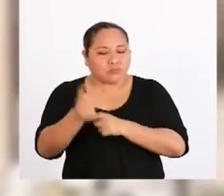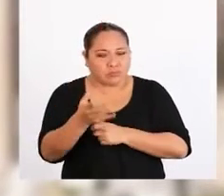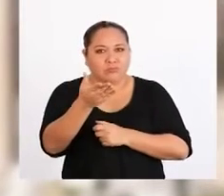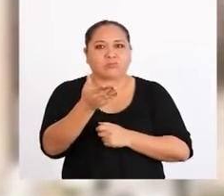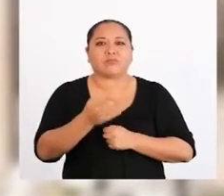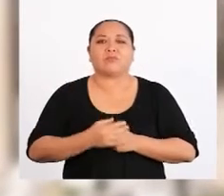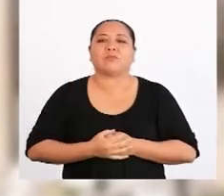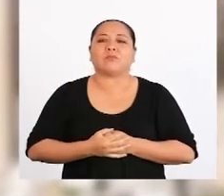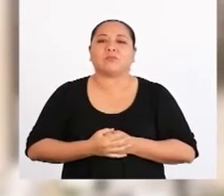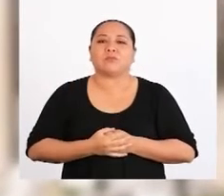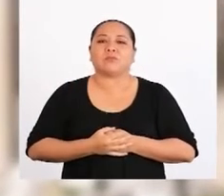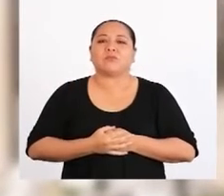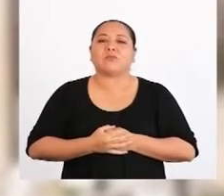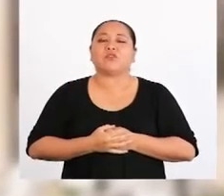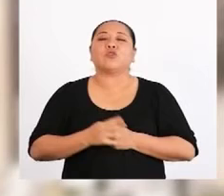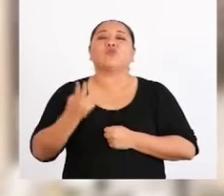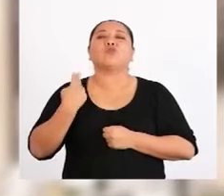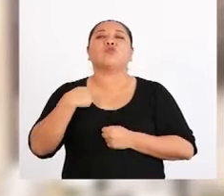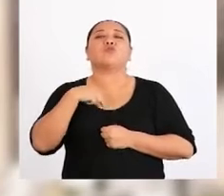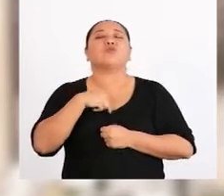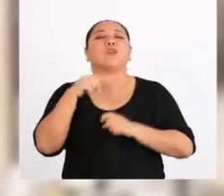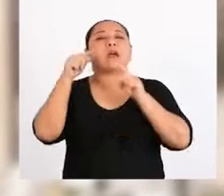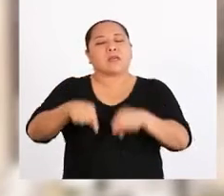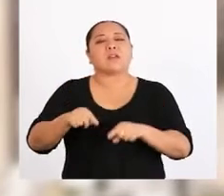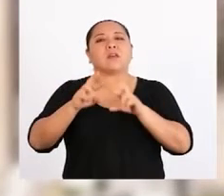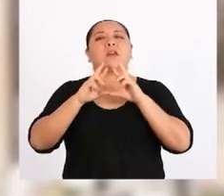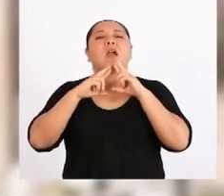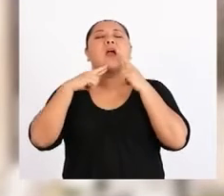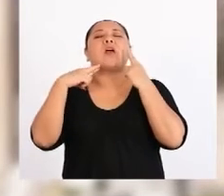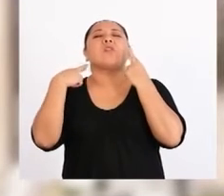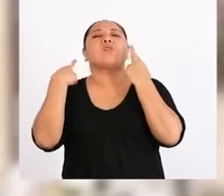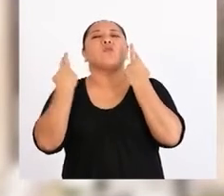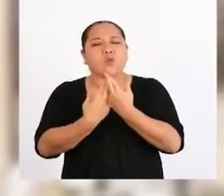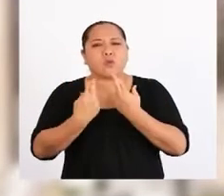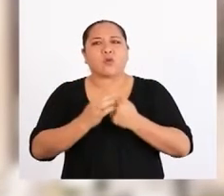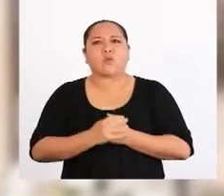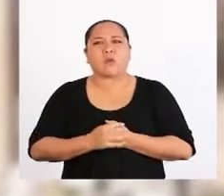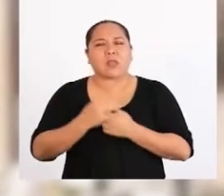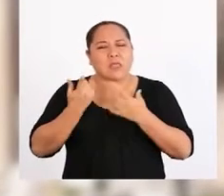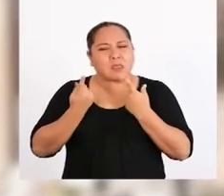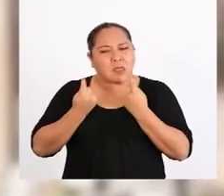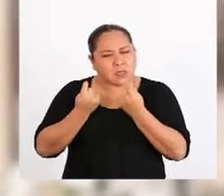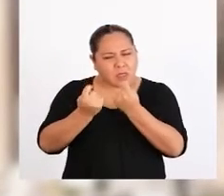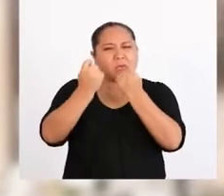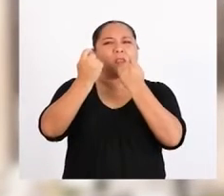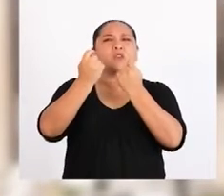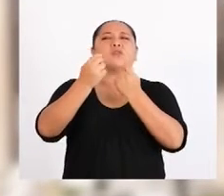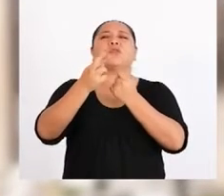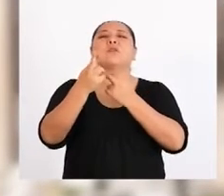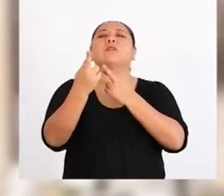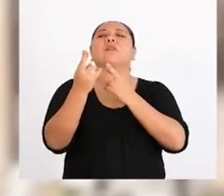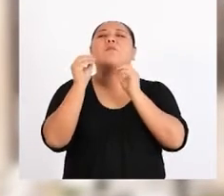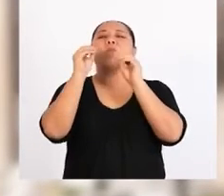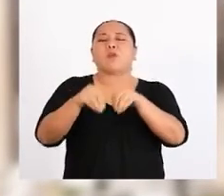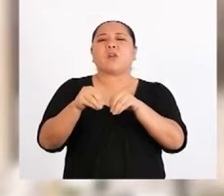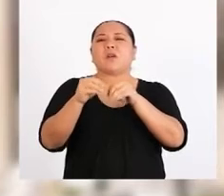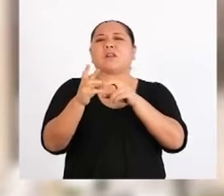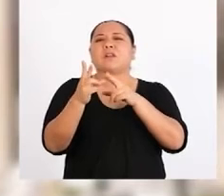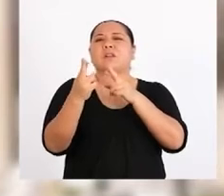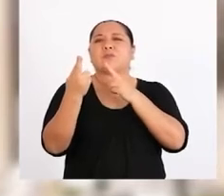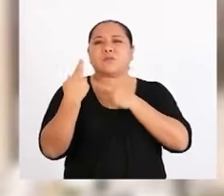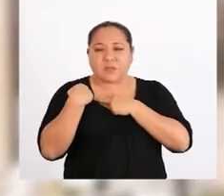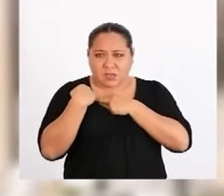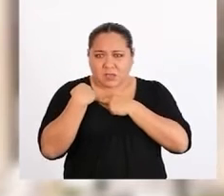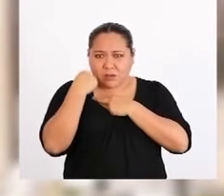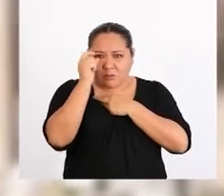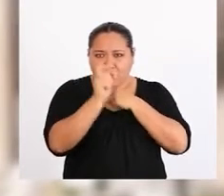compatriotas, estamos aquí reunidos para ejercer nuestro rol de